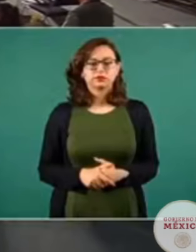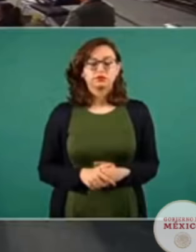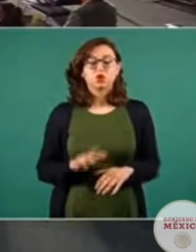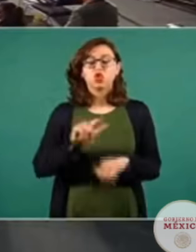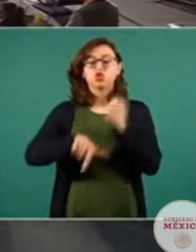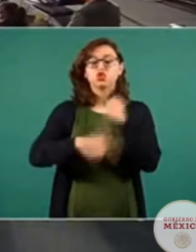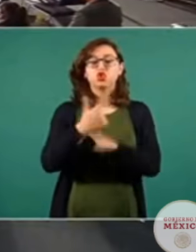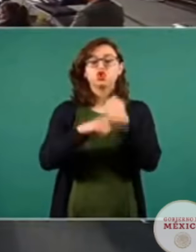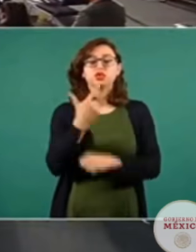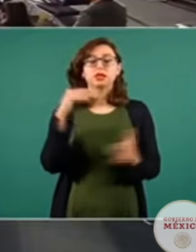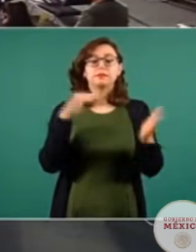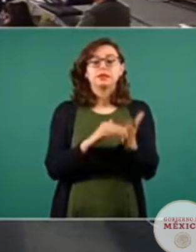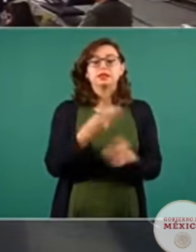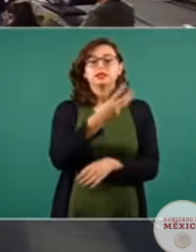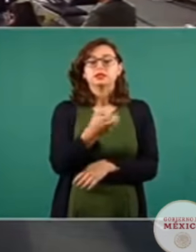12,358 de ellos